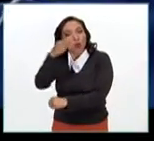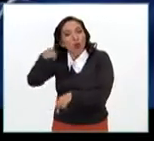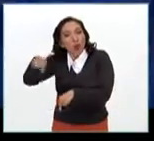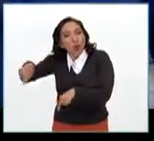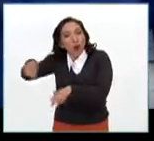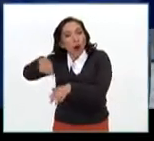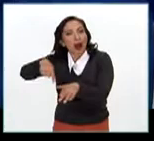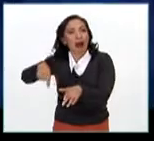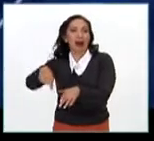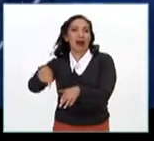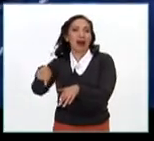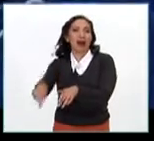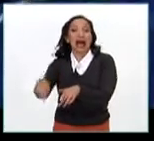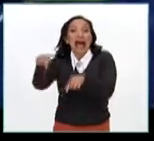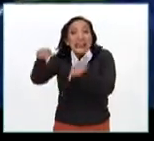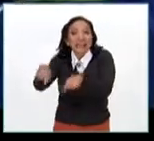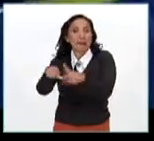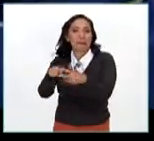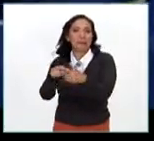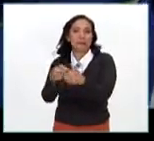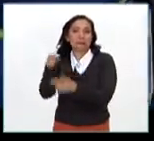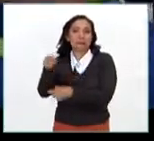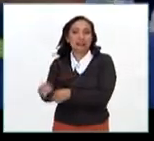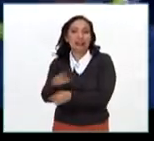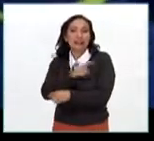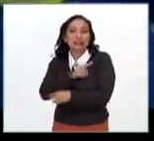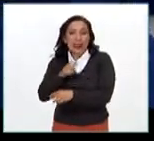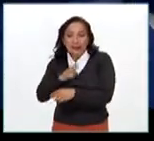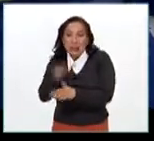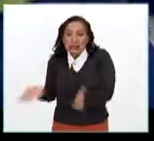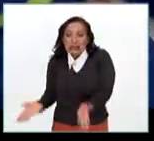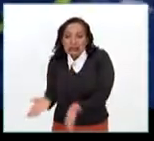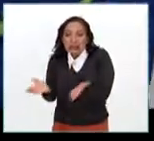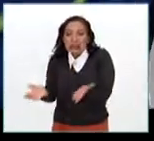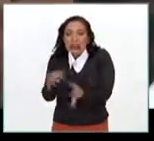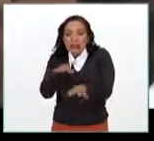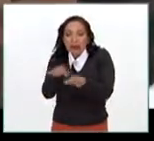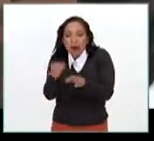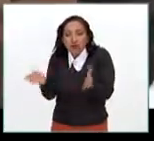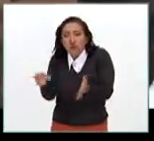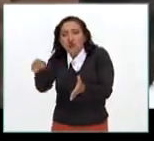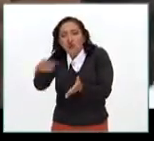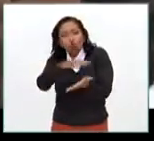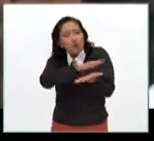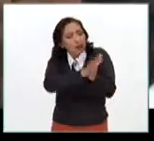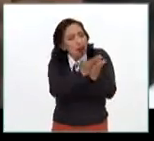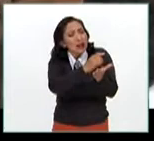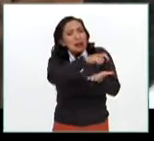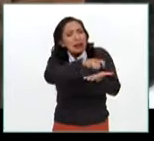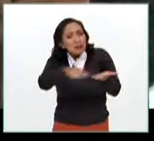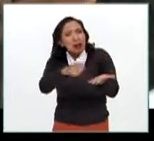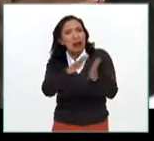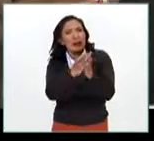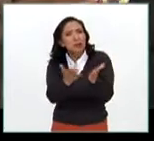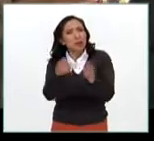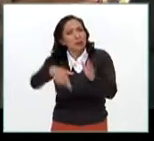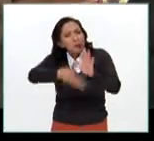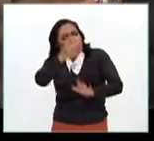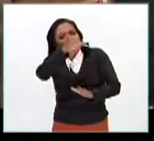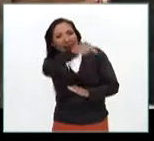escuelas, es desde ahí donde se tiene que hacer el trabajo de fomento a la lectura,